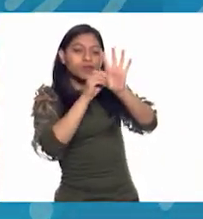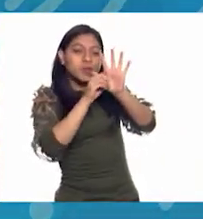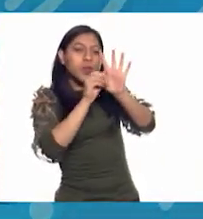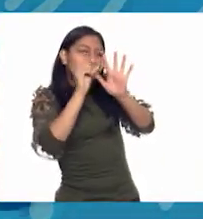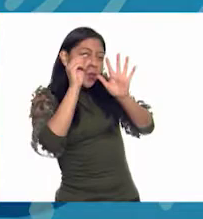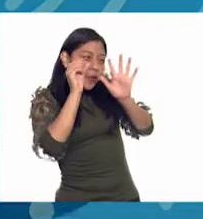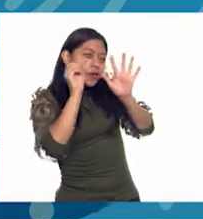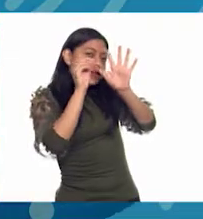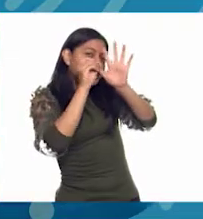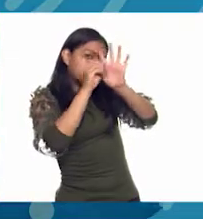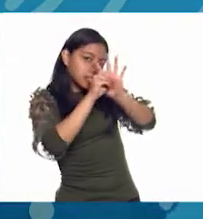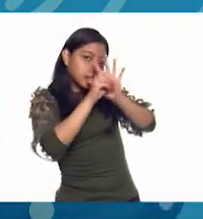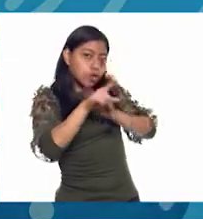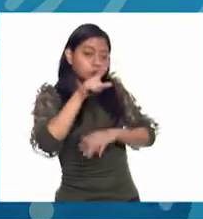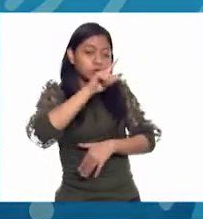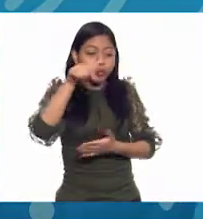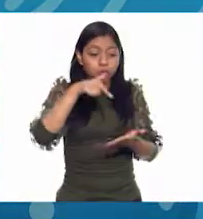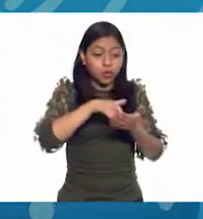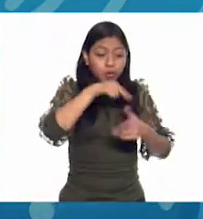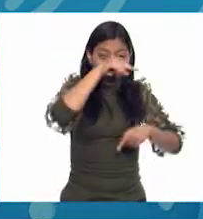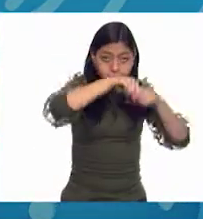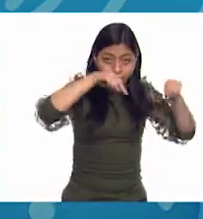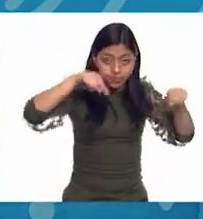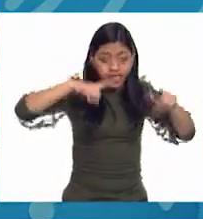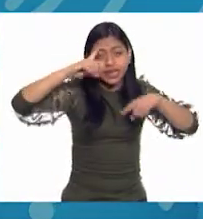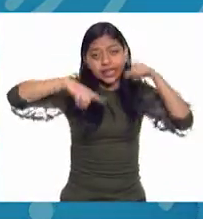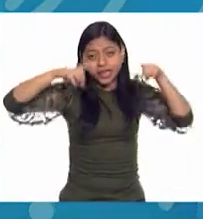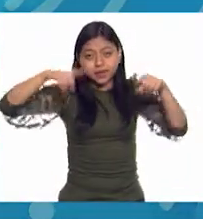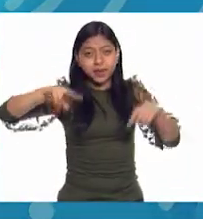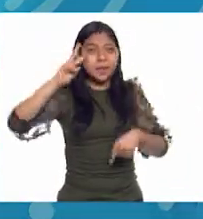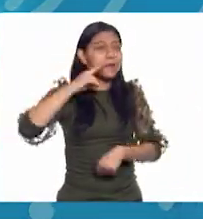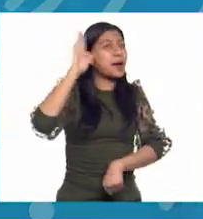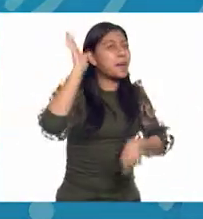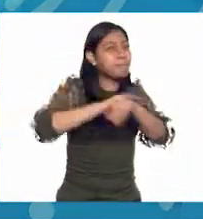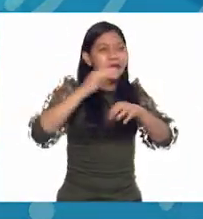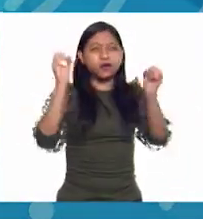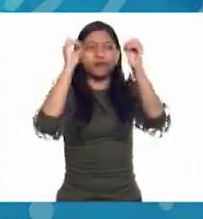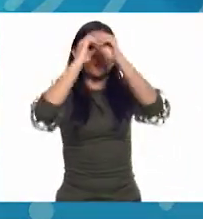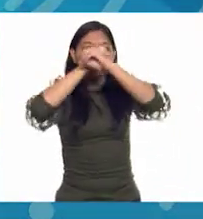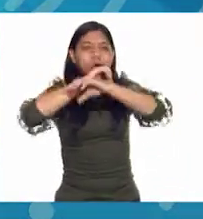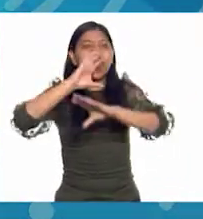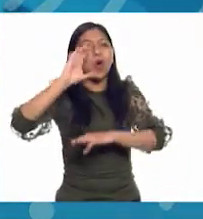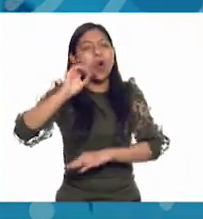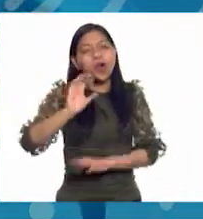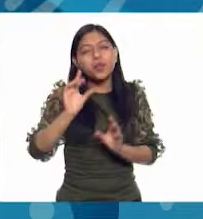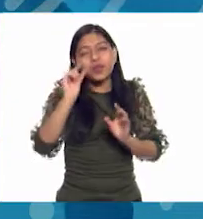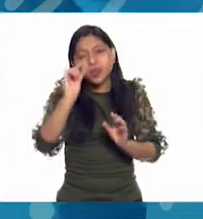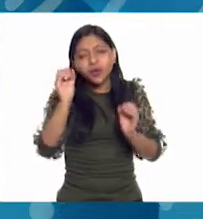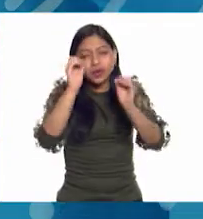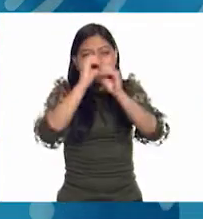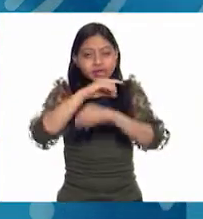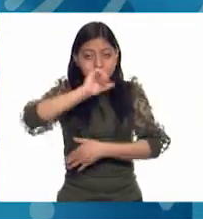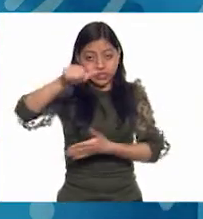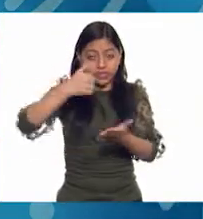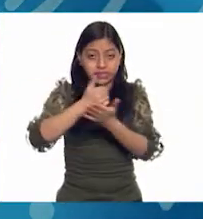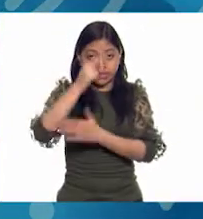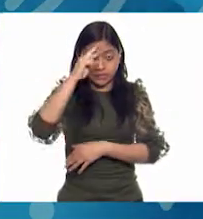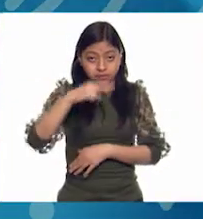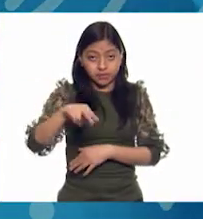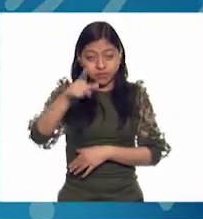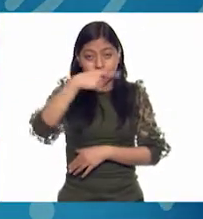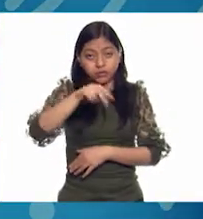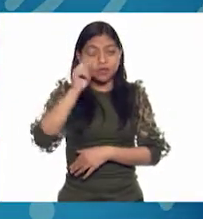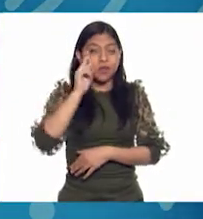punto exacto en el que ustedes estén, pues van a ver mayor o menor oscurecimiento. Por ejemplo, en la Ciudad de México llegaremos